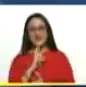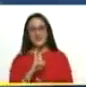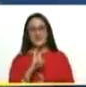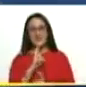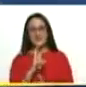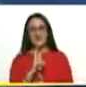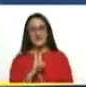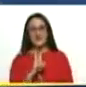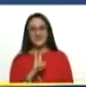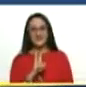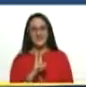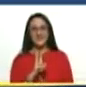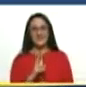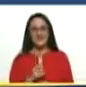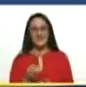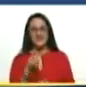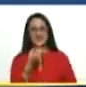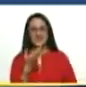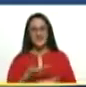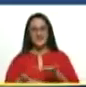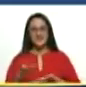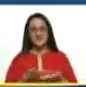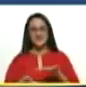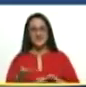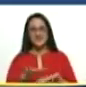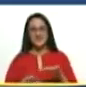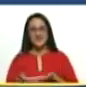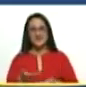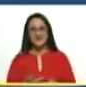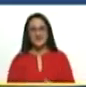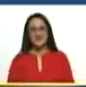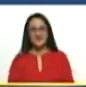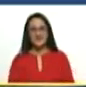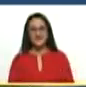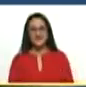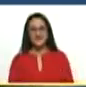de pregunta, ¿cómo hacer un buen negocio? En este sentido,